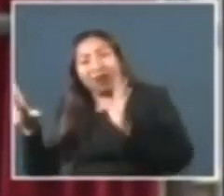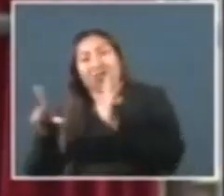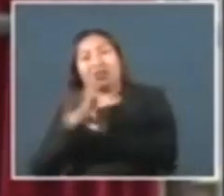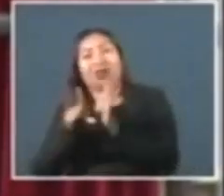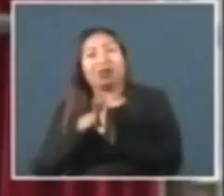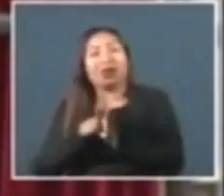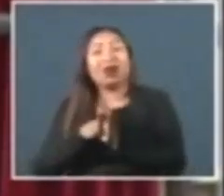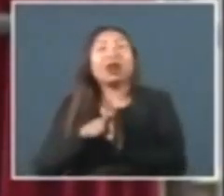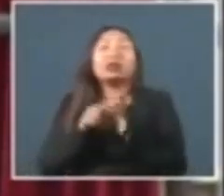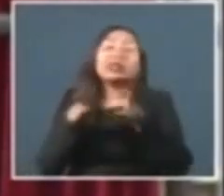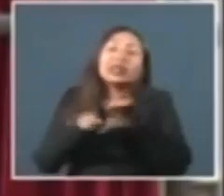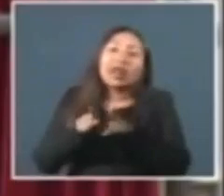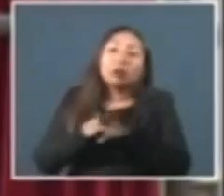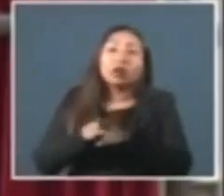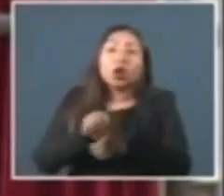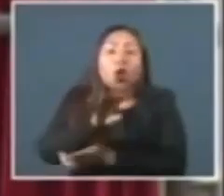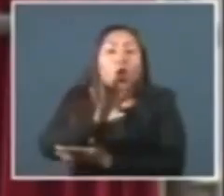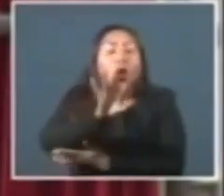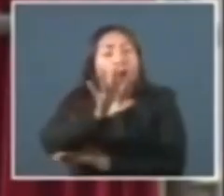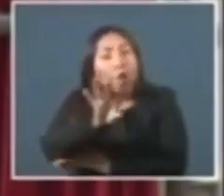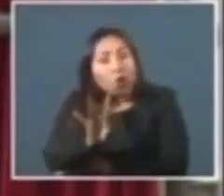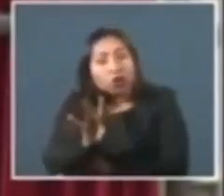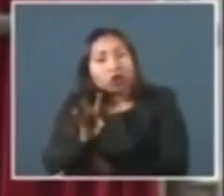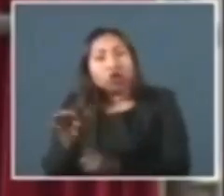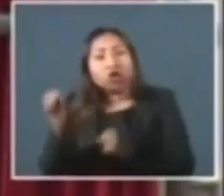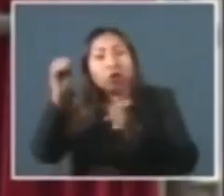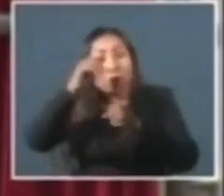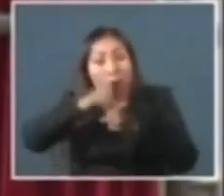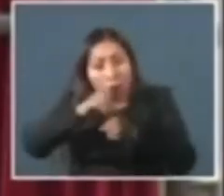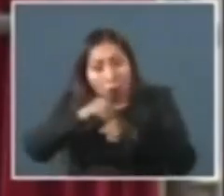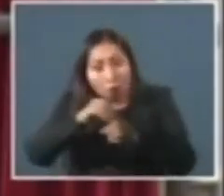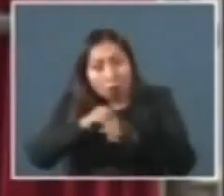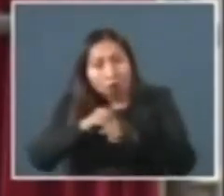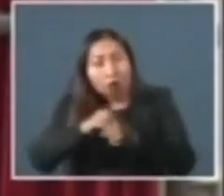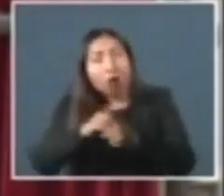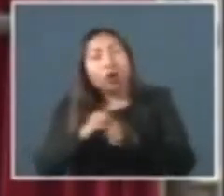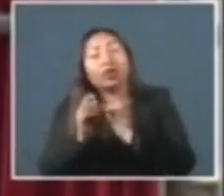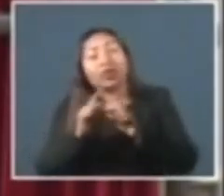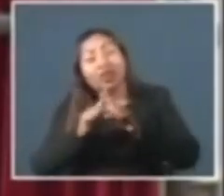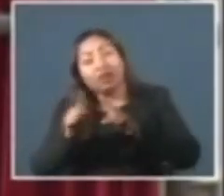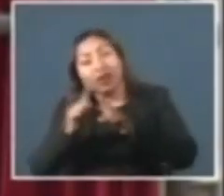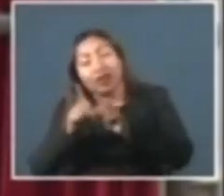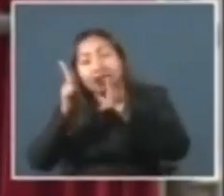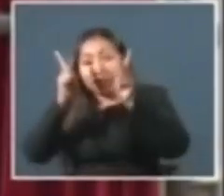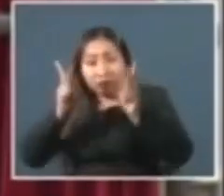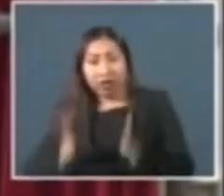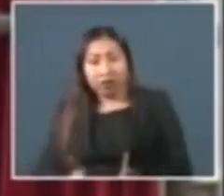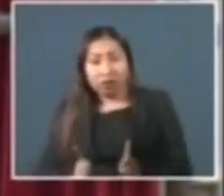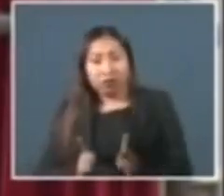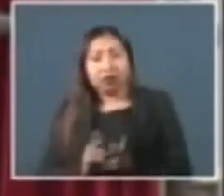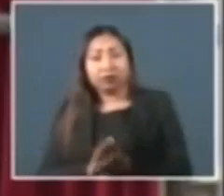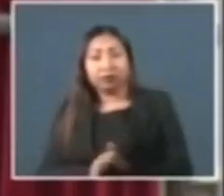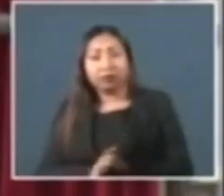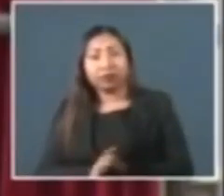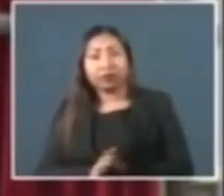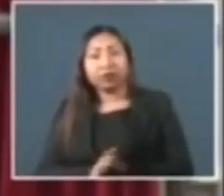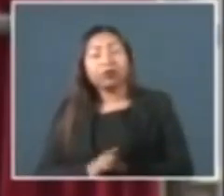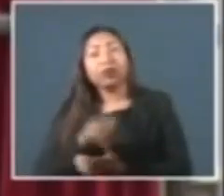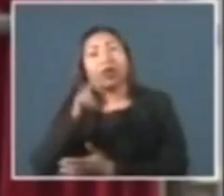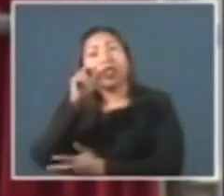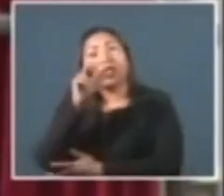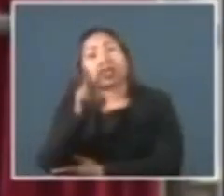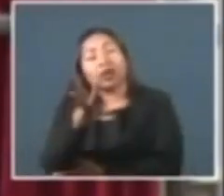Y hubo 8 votos de los comisionados y comisionadas. Y 3 de